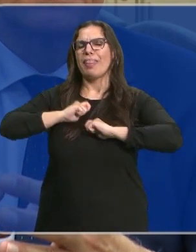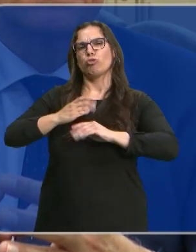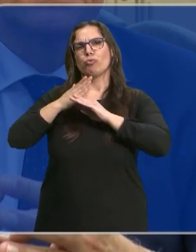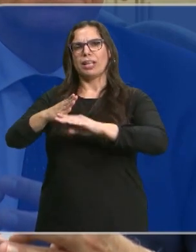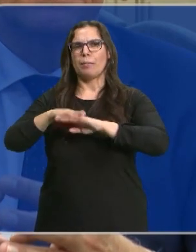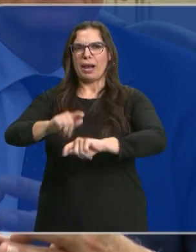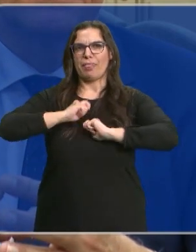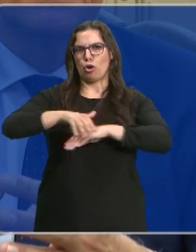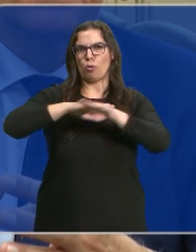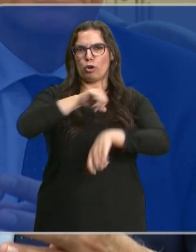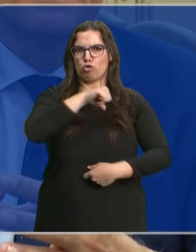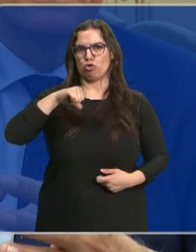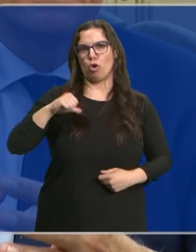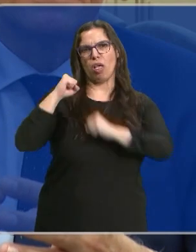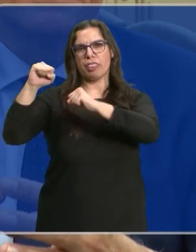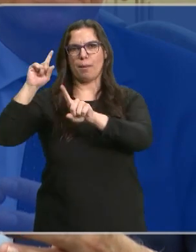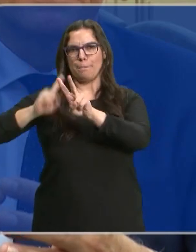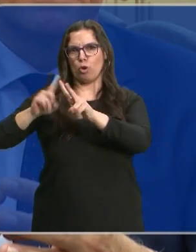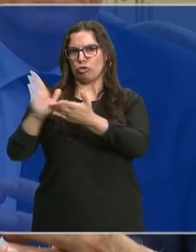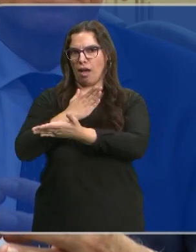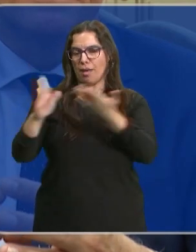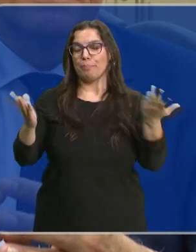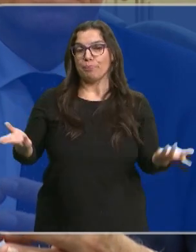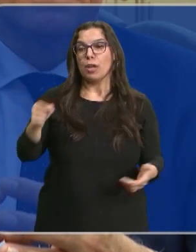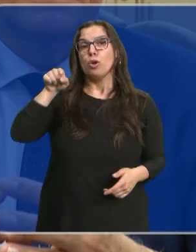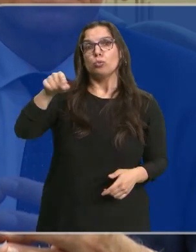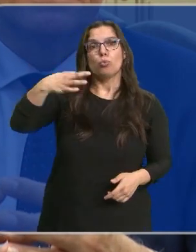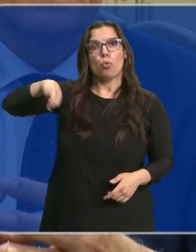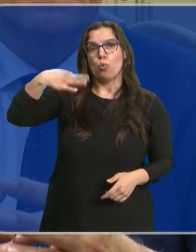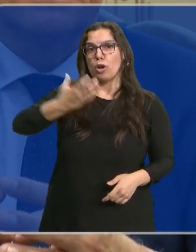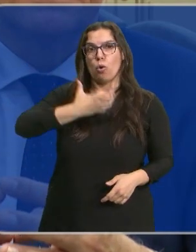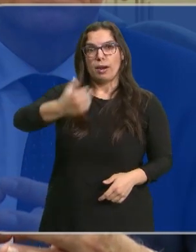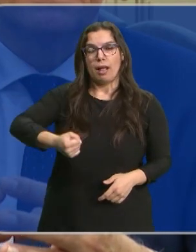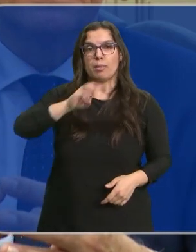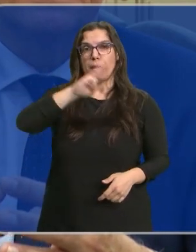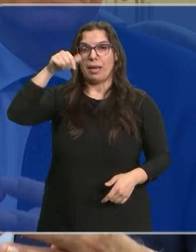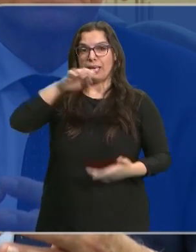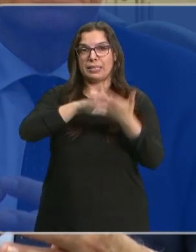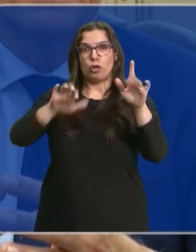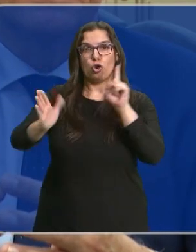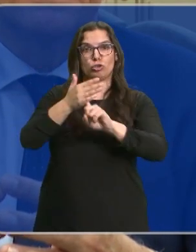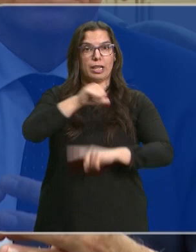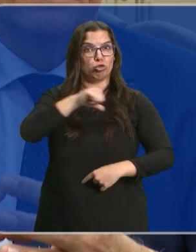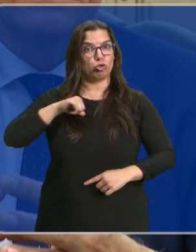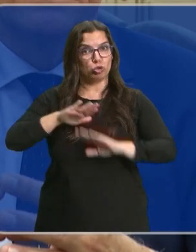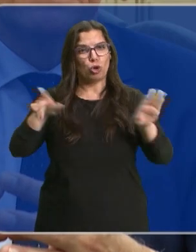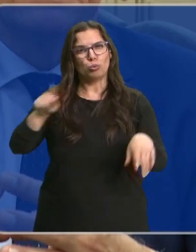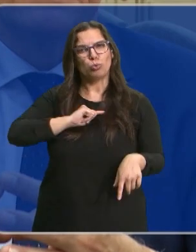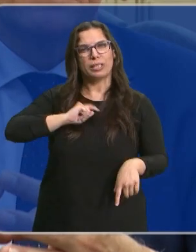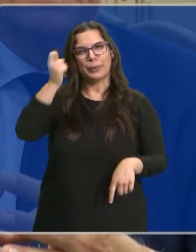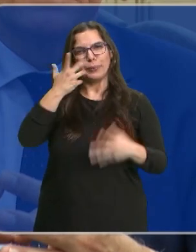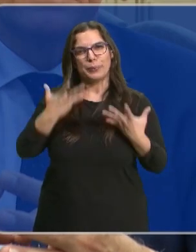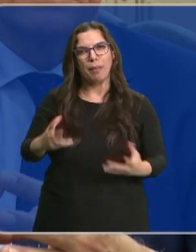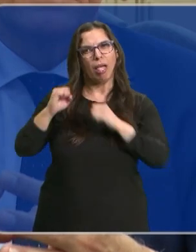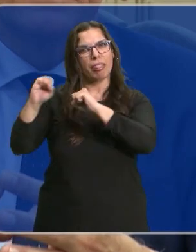para gobernar en solitario, para no depender de Vox. Usted ha sido el único alcalde popular en conseguirlo aquí en Castilla y León. ¿Se siente aliviado por no